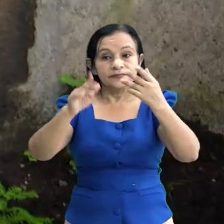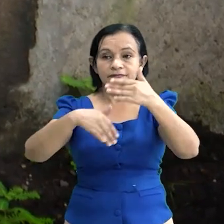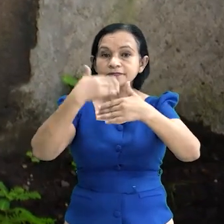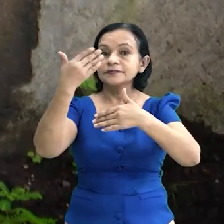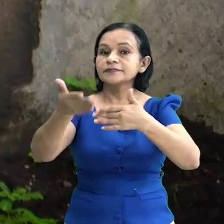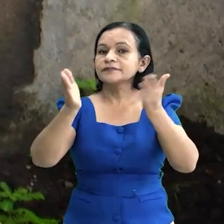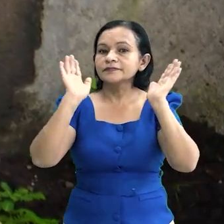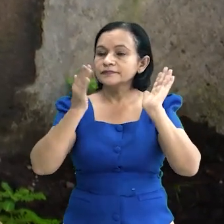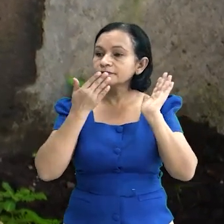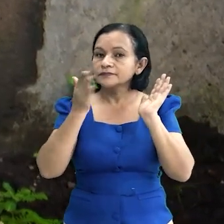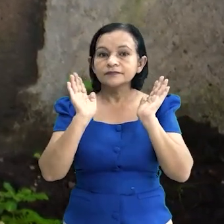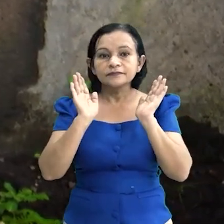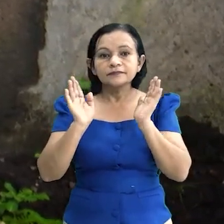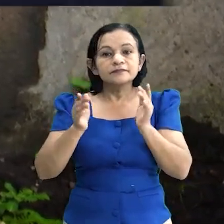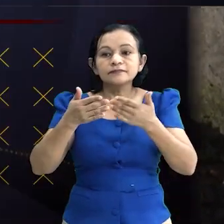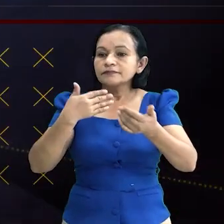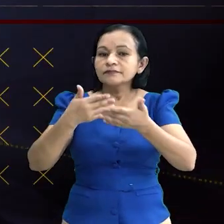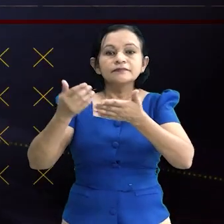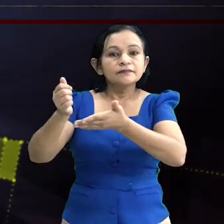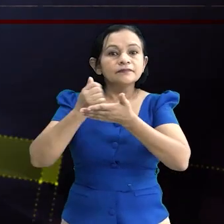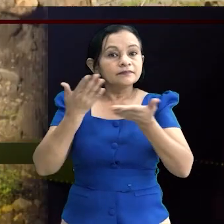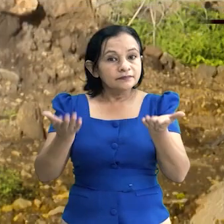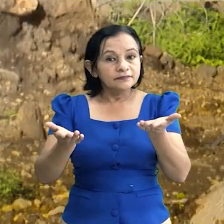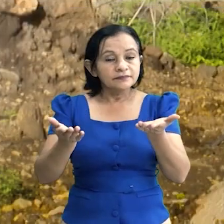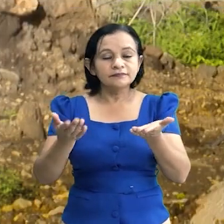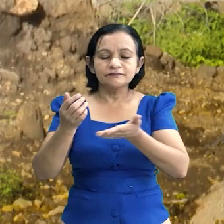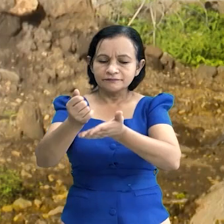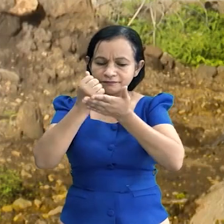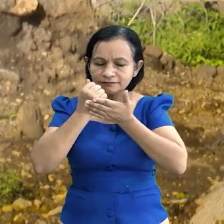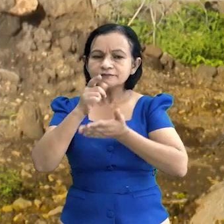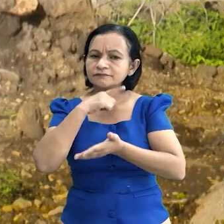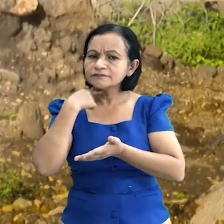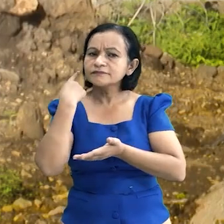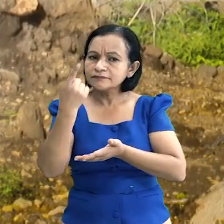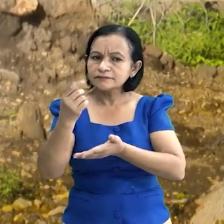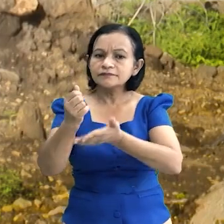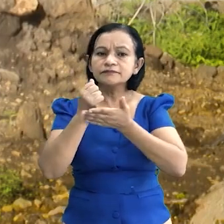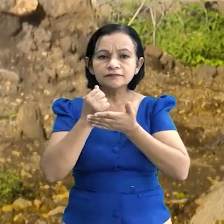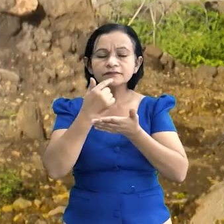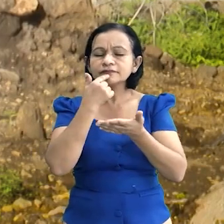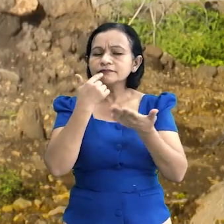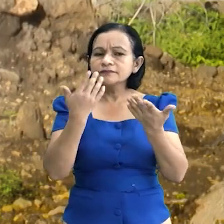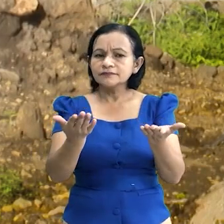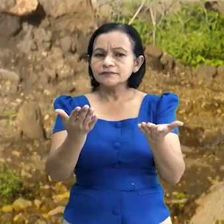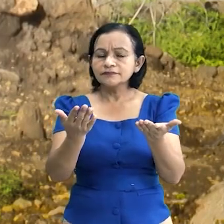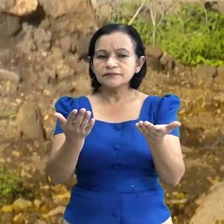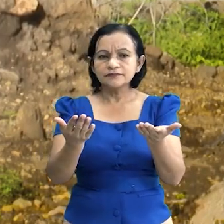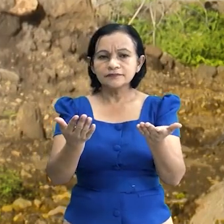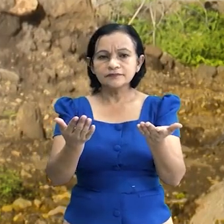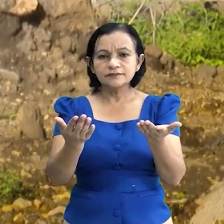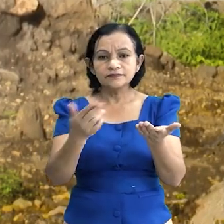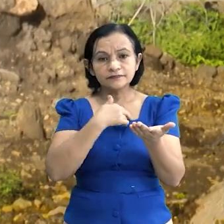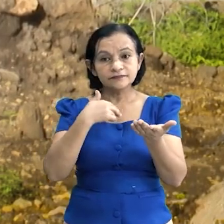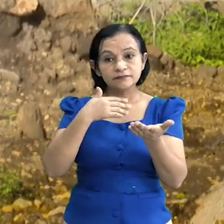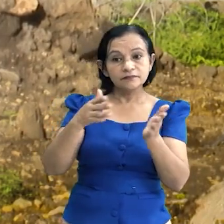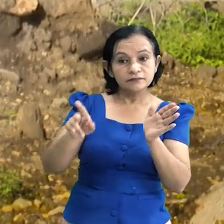resto, bueno, mira por añadidura. Los ayuda, claro que los ayuda. Nos ayuda porque yeah, si estamos en